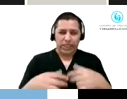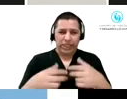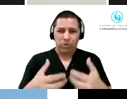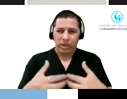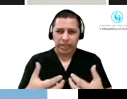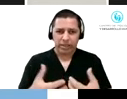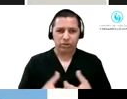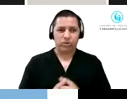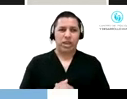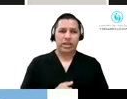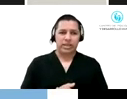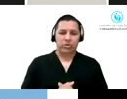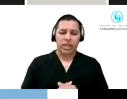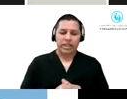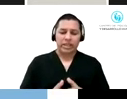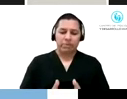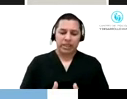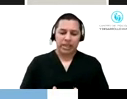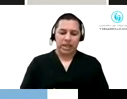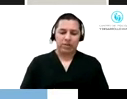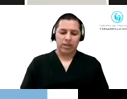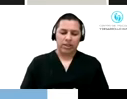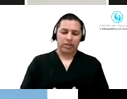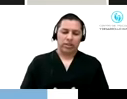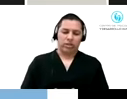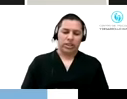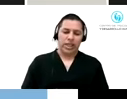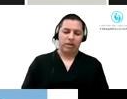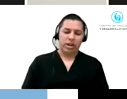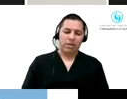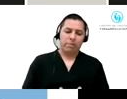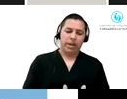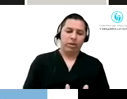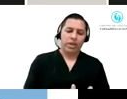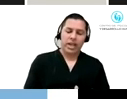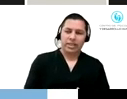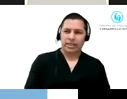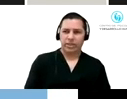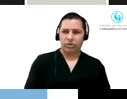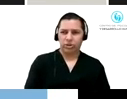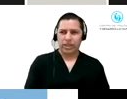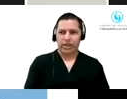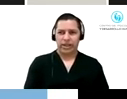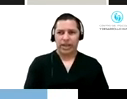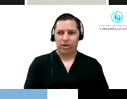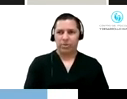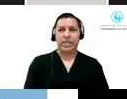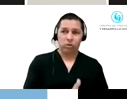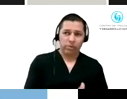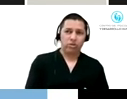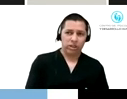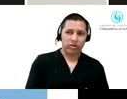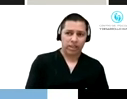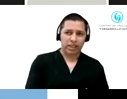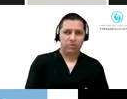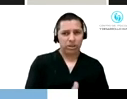discursos, este tipo de sesgos sociales responde a este patriarcado donde se le da una predominancia social al hombre si cumple